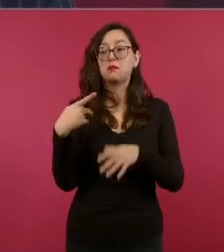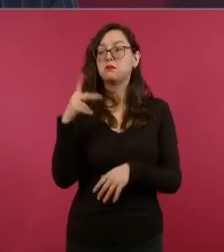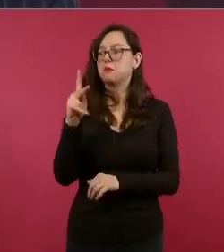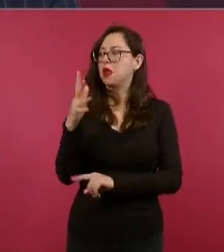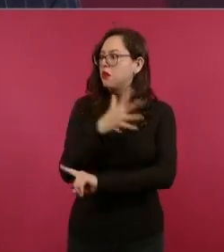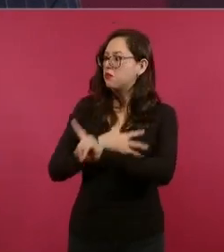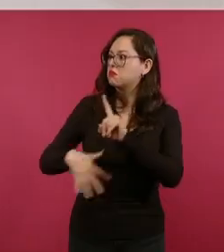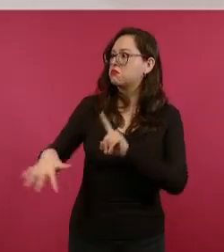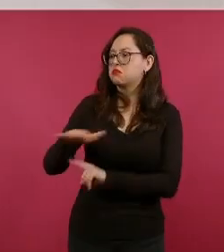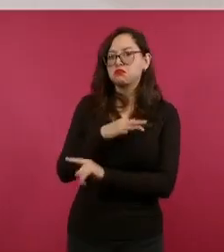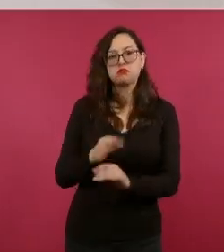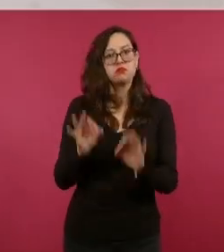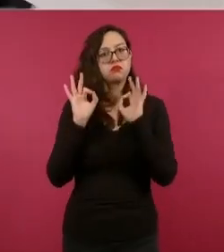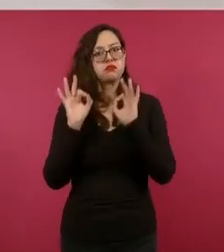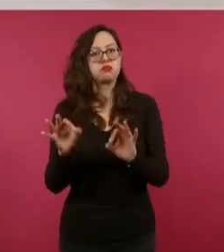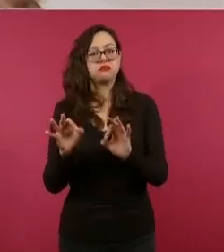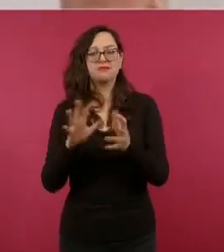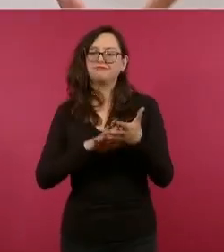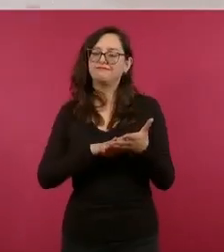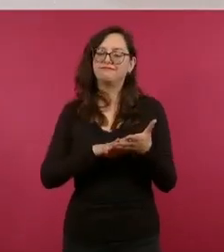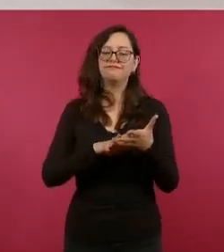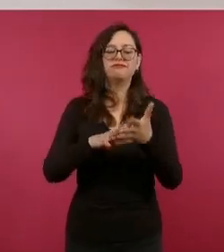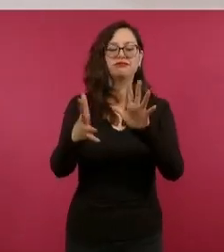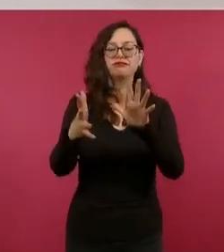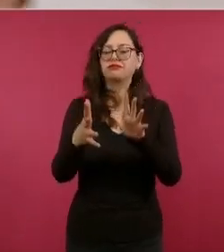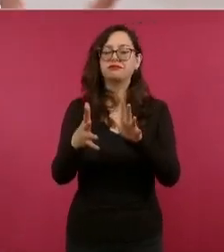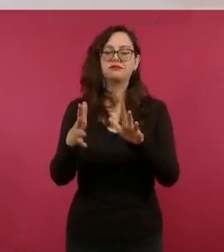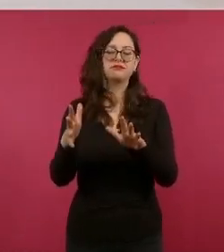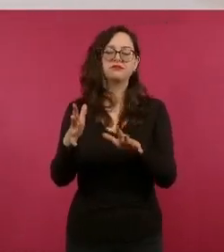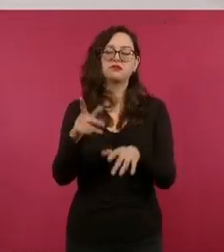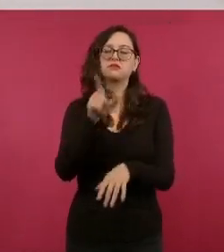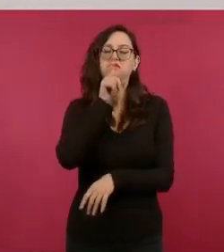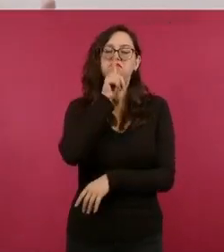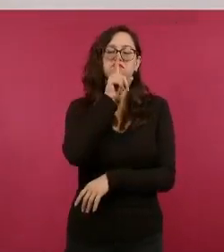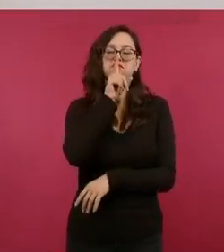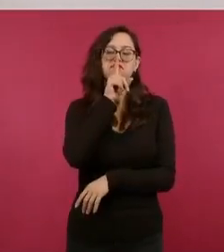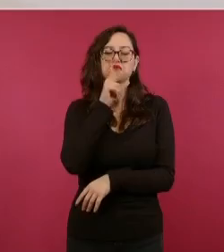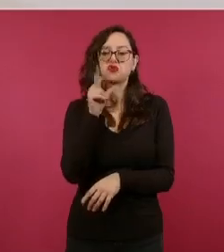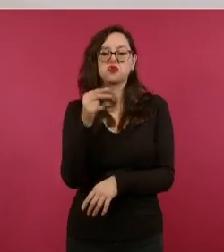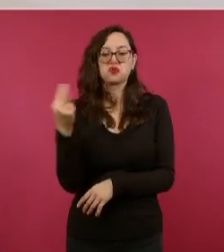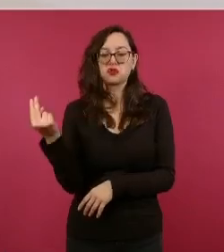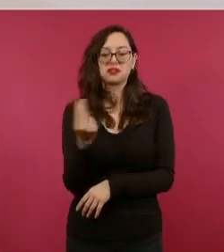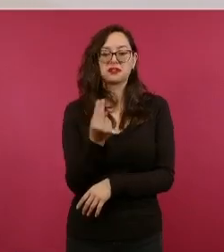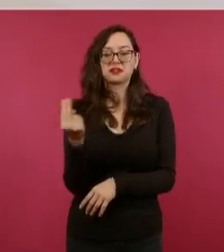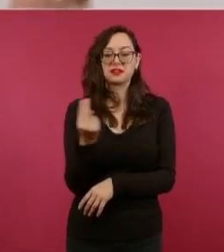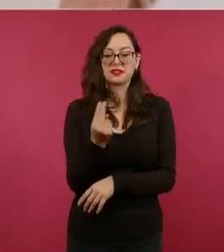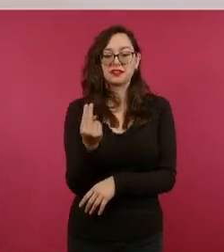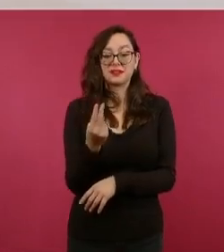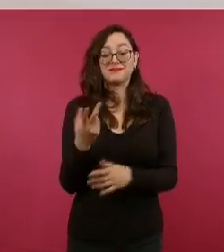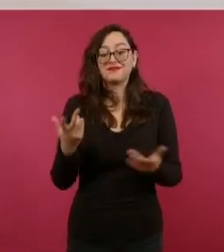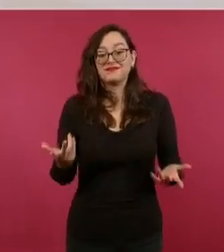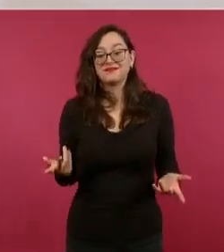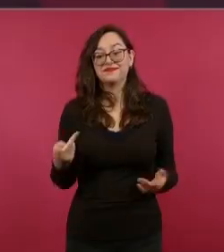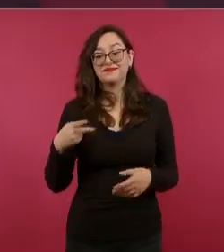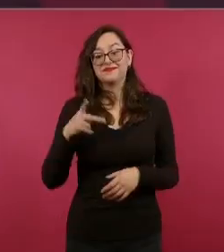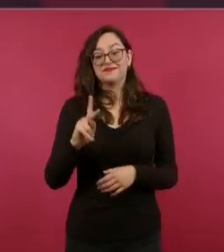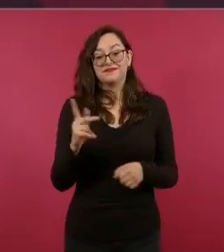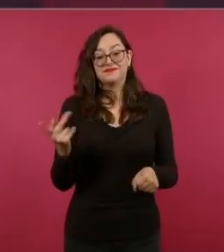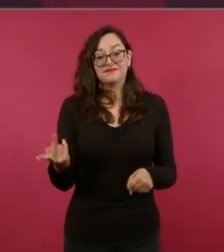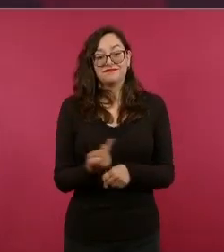realidad. Nada más que eso es muy difícil también de que lo internalicen los